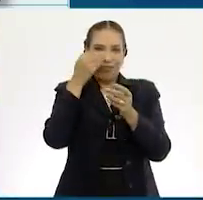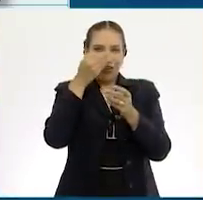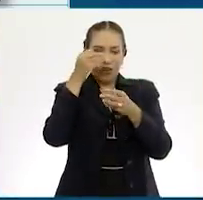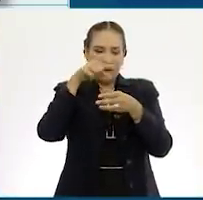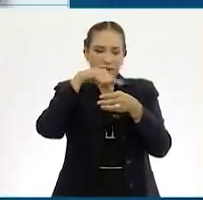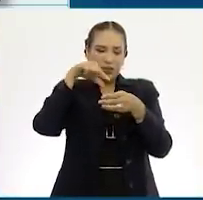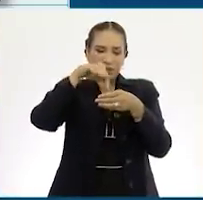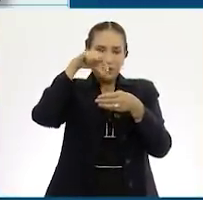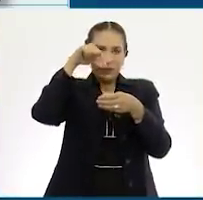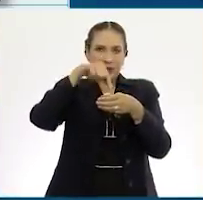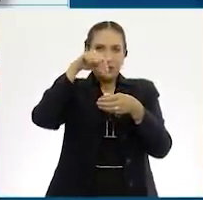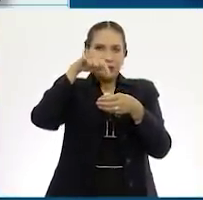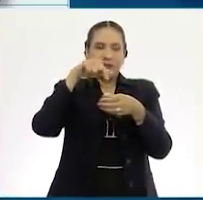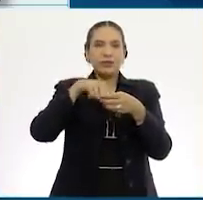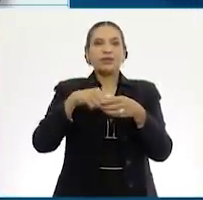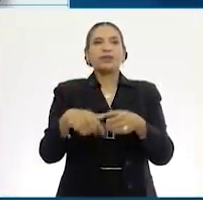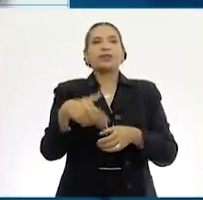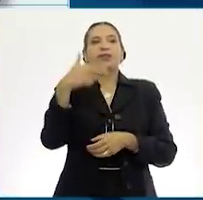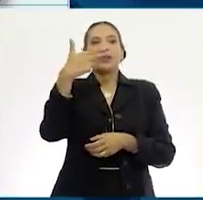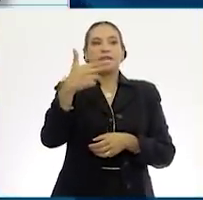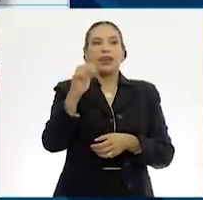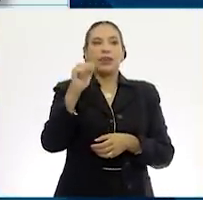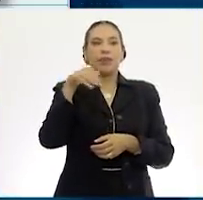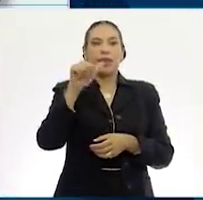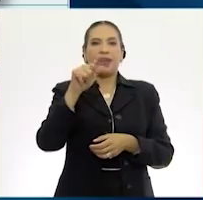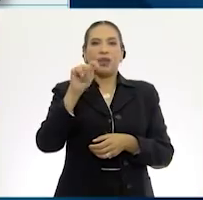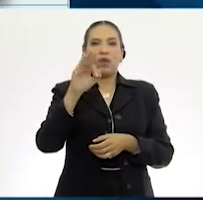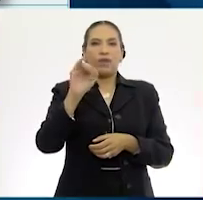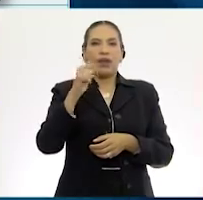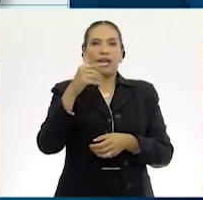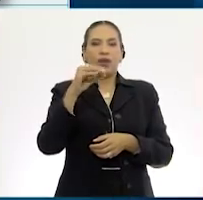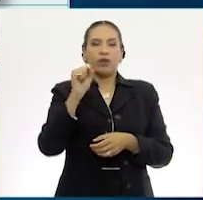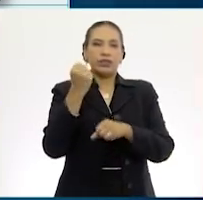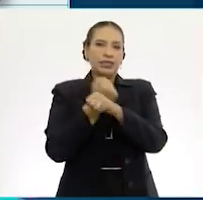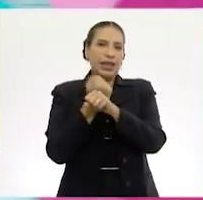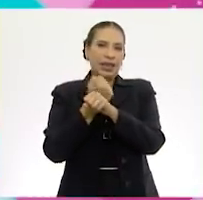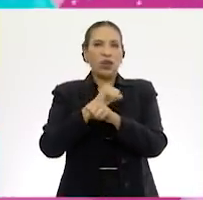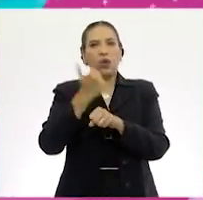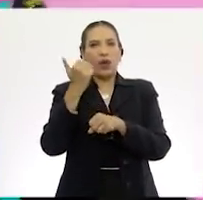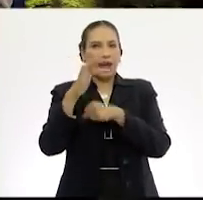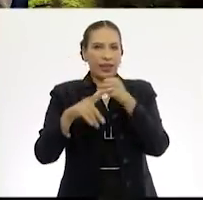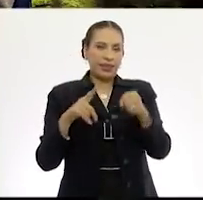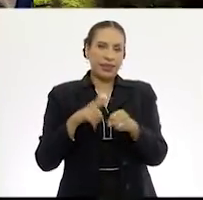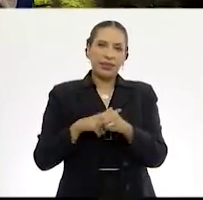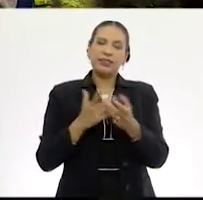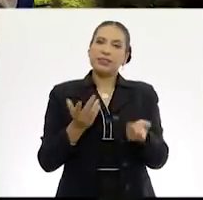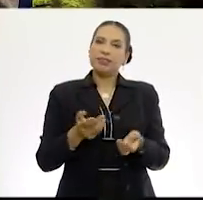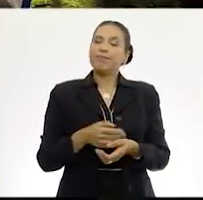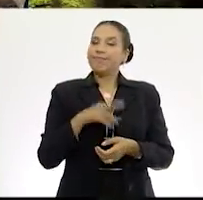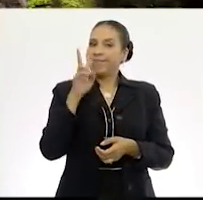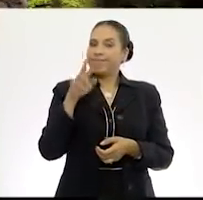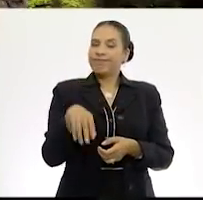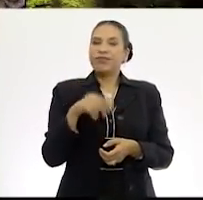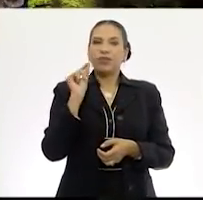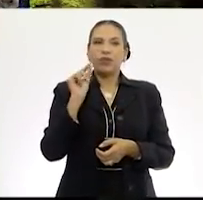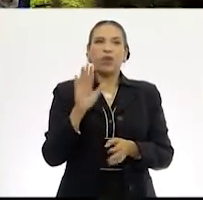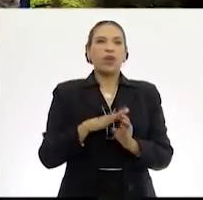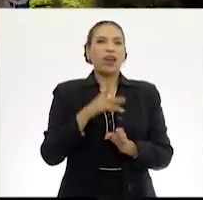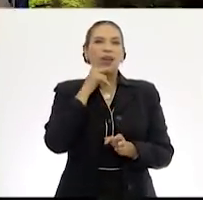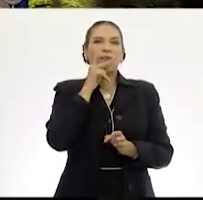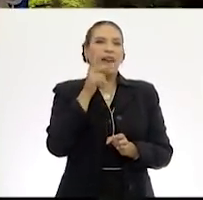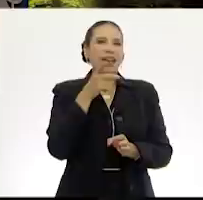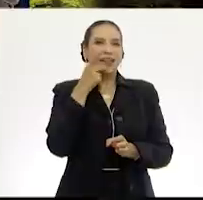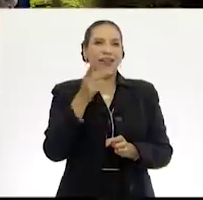flores nocturnos. Y los hematófagos se alimentan de sangre de otros animales. Me sigue costando un poco la